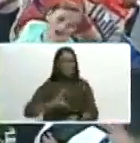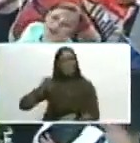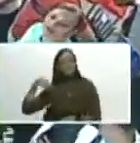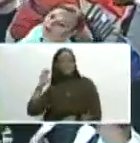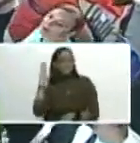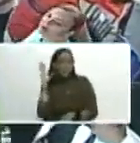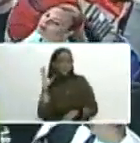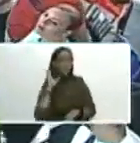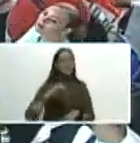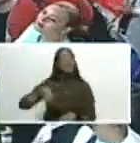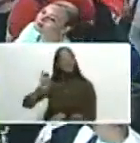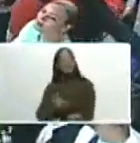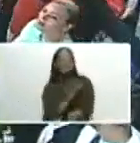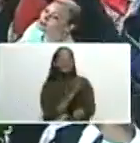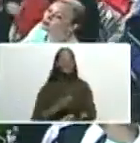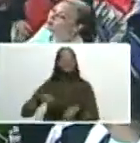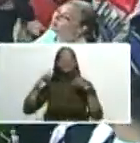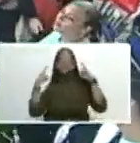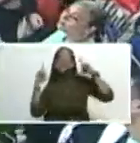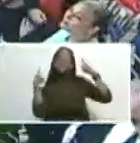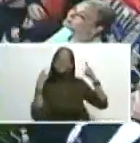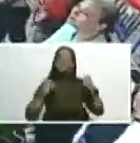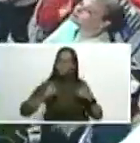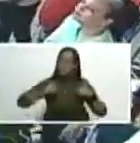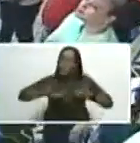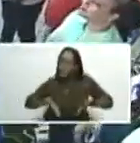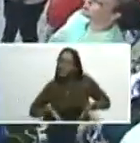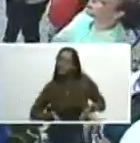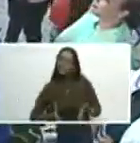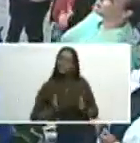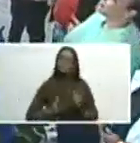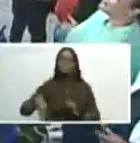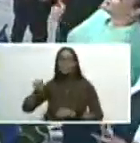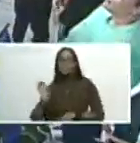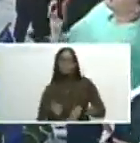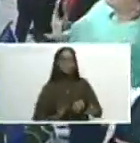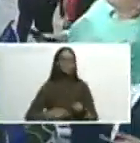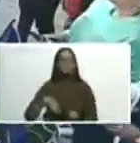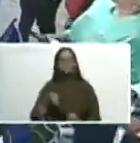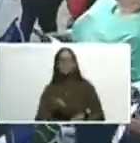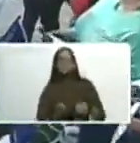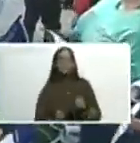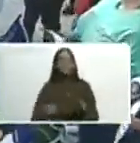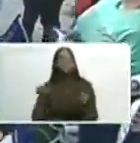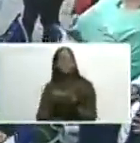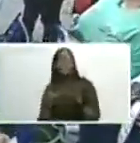quiero cantarle a la Guaira, el pueblo donde yo nací. Tierra de los